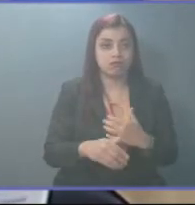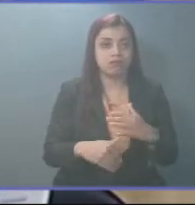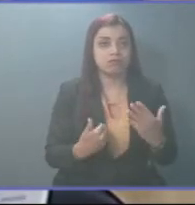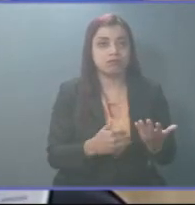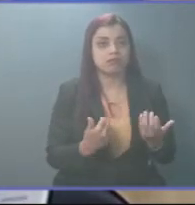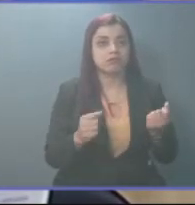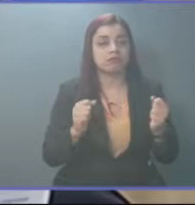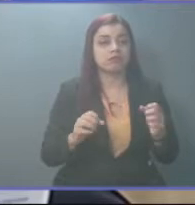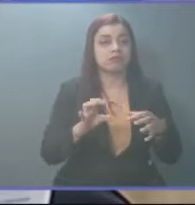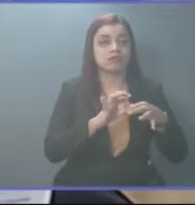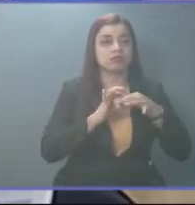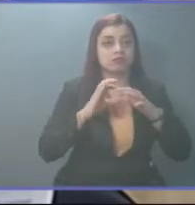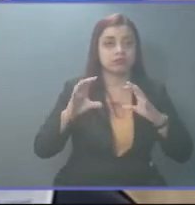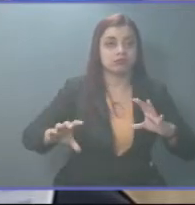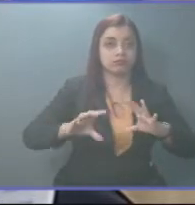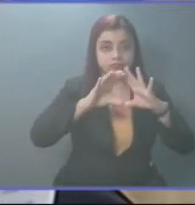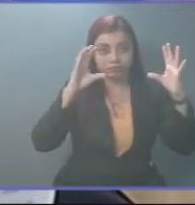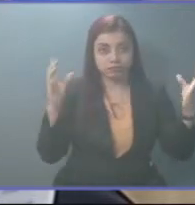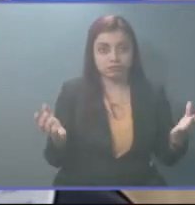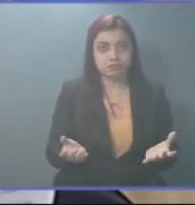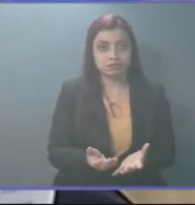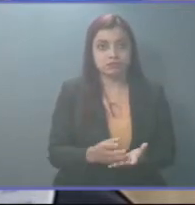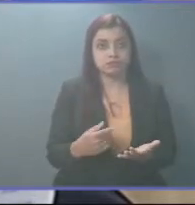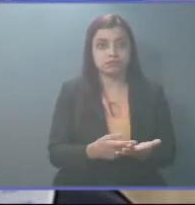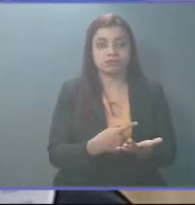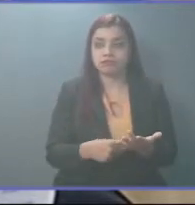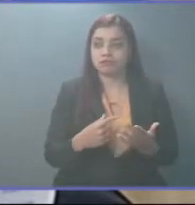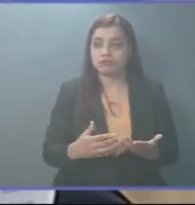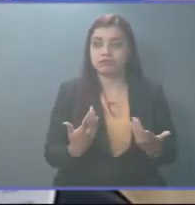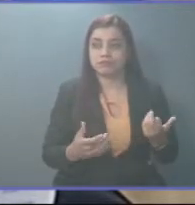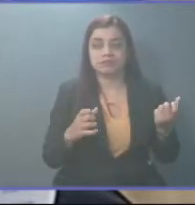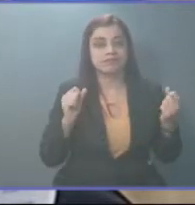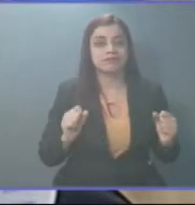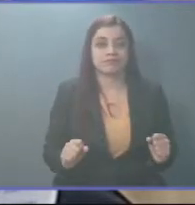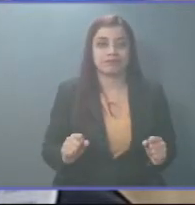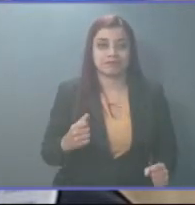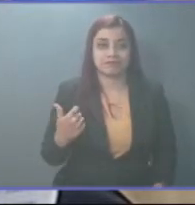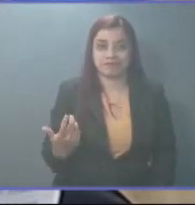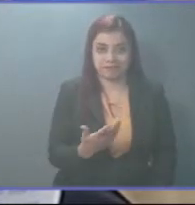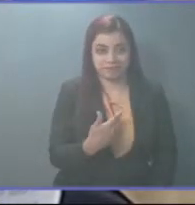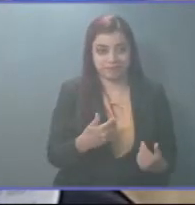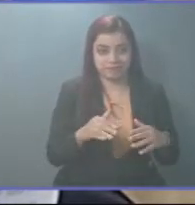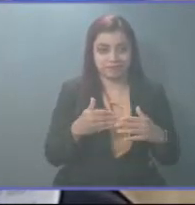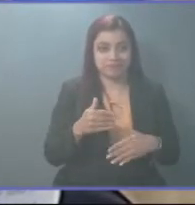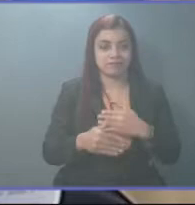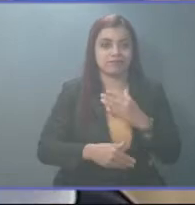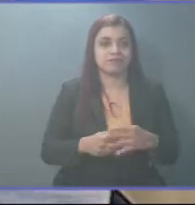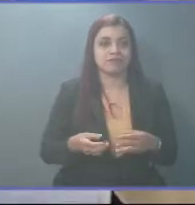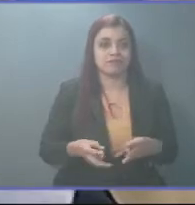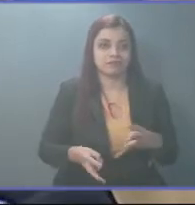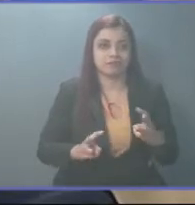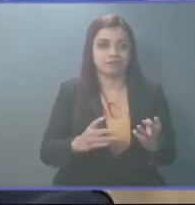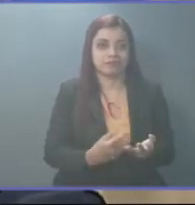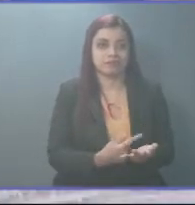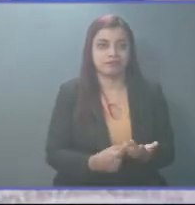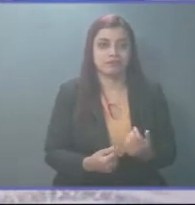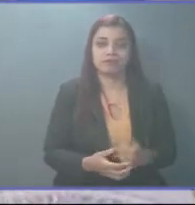cooperación internacional y la difusión de programas de formación en el exterior en las diversas modalidades en que se ofrece.